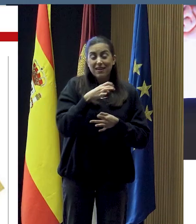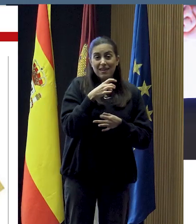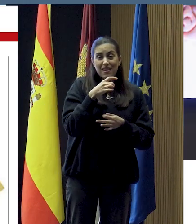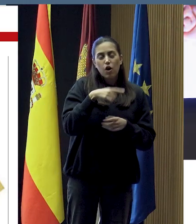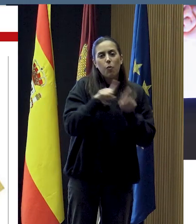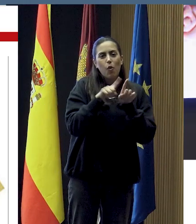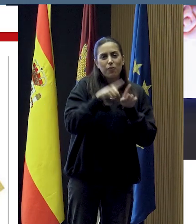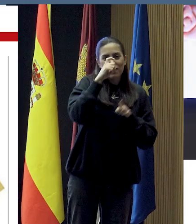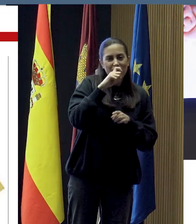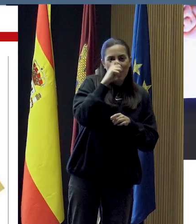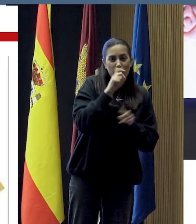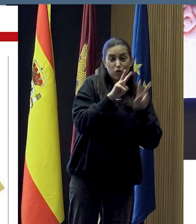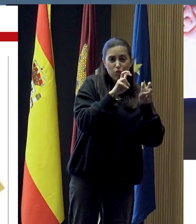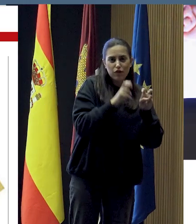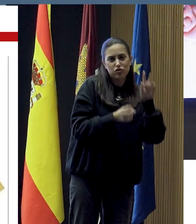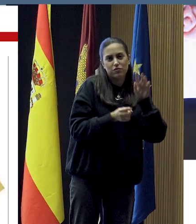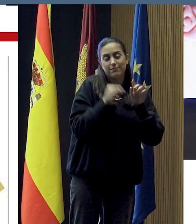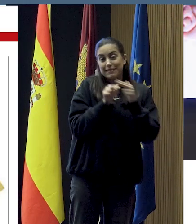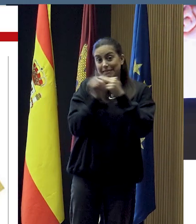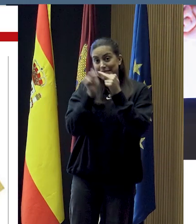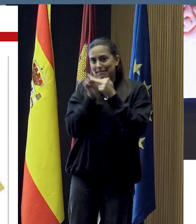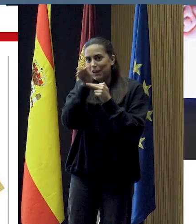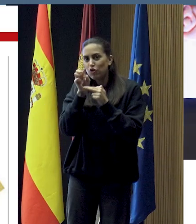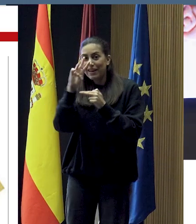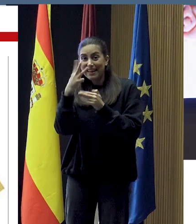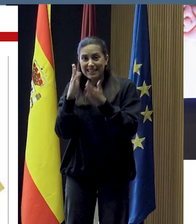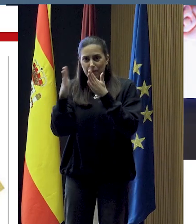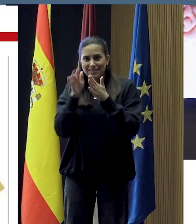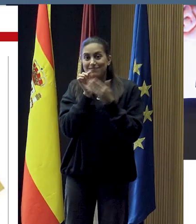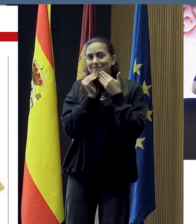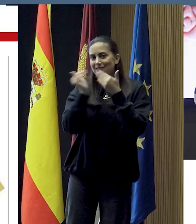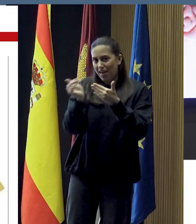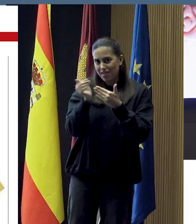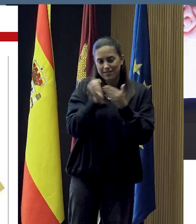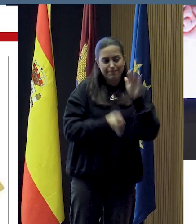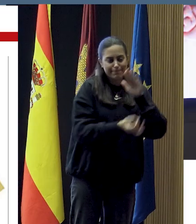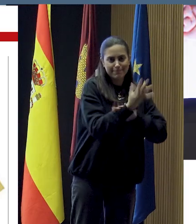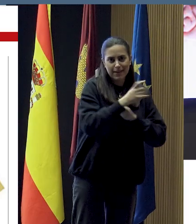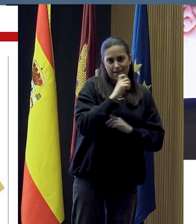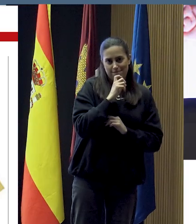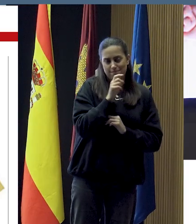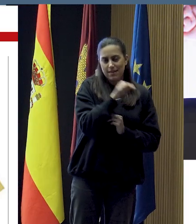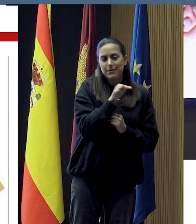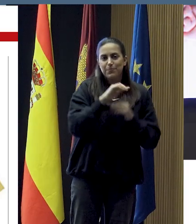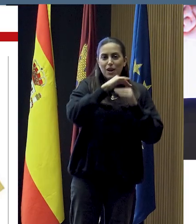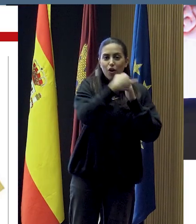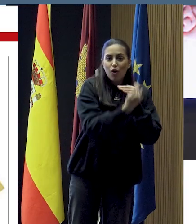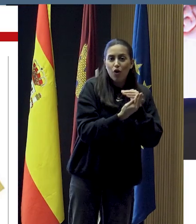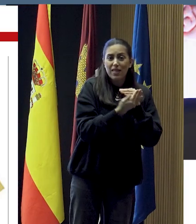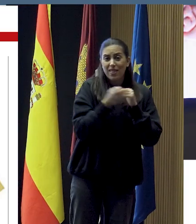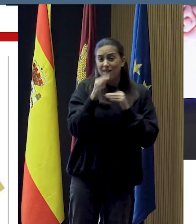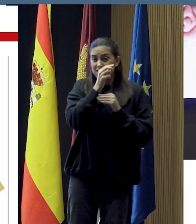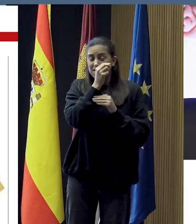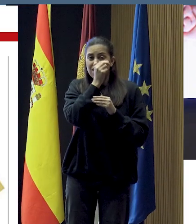recuerdos. Necesitamos esas 3 etapas. Y necesitamos estructuras que, además de la corteza cerebral, que es la que se veía afectada en la enfermedad de